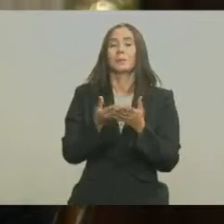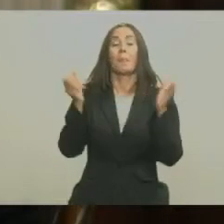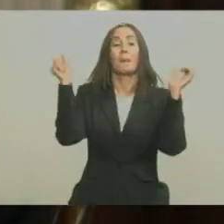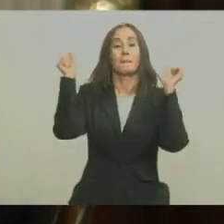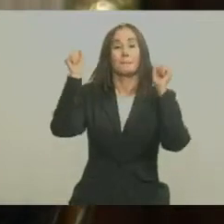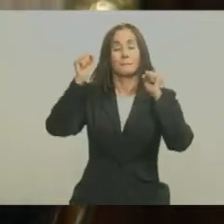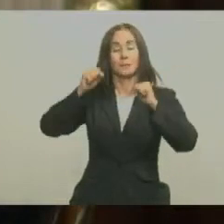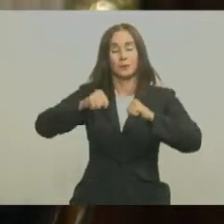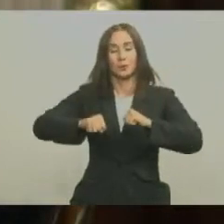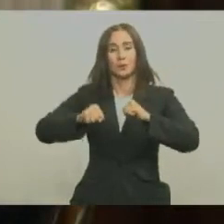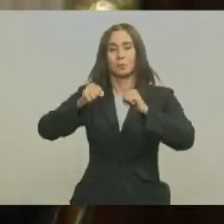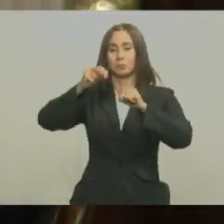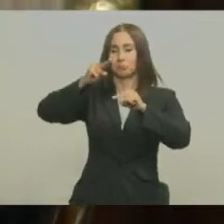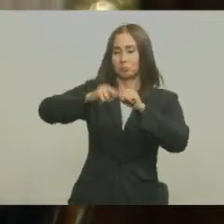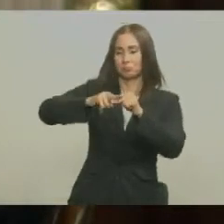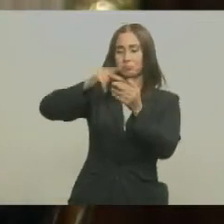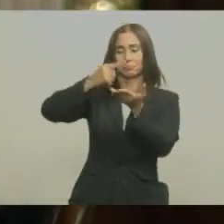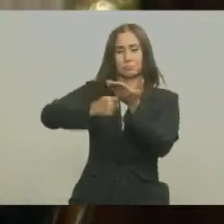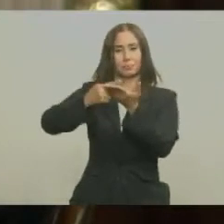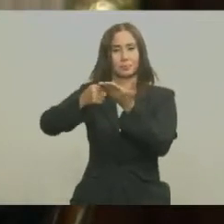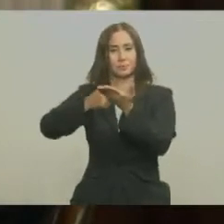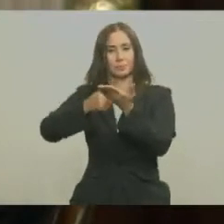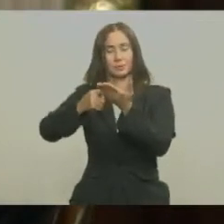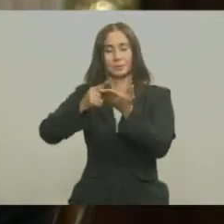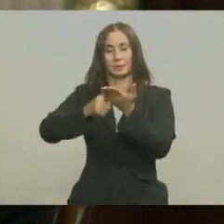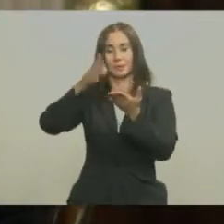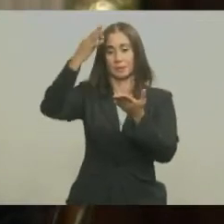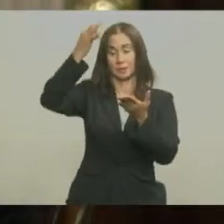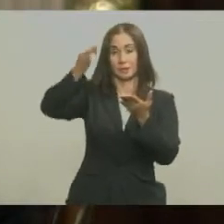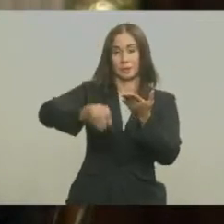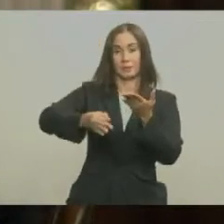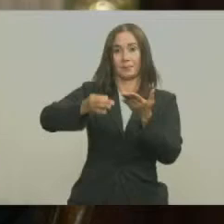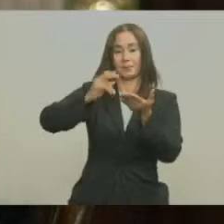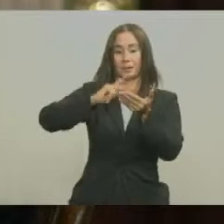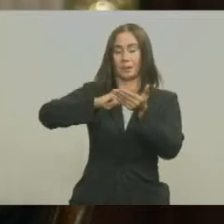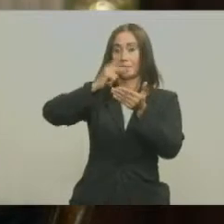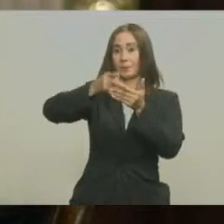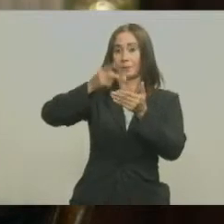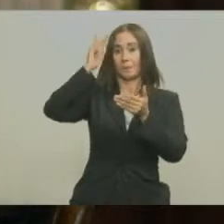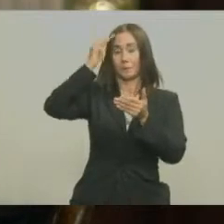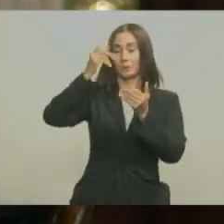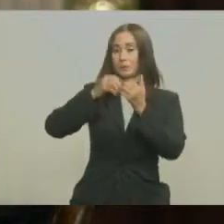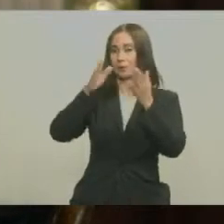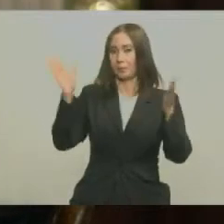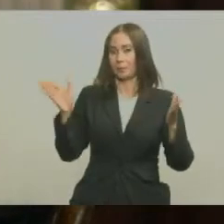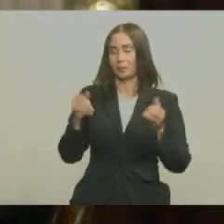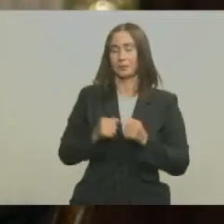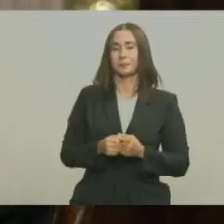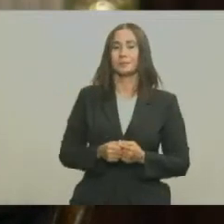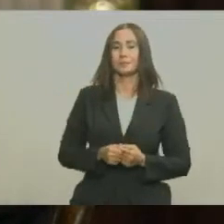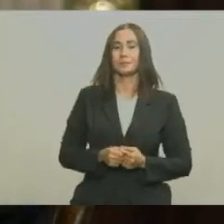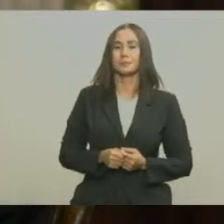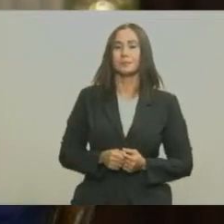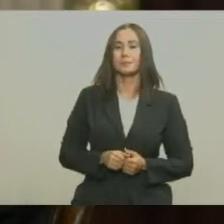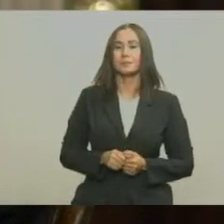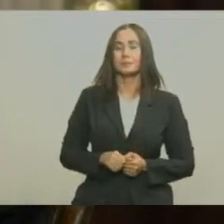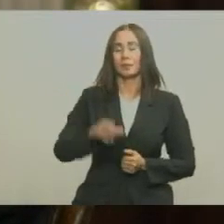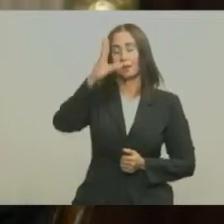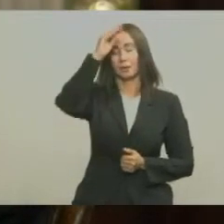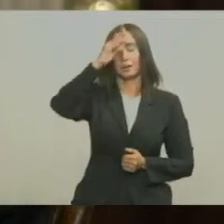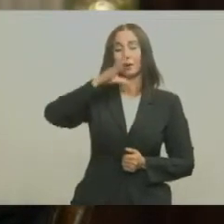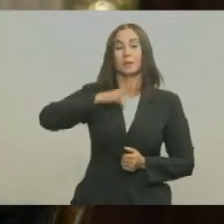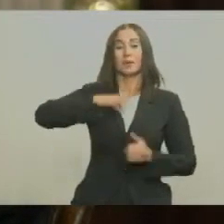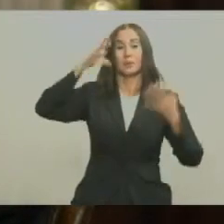podemos unirnos y definir las políticas públicas correctas. Señor presidente de la